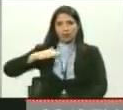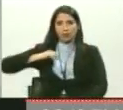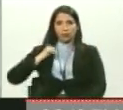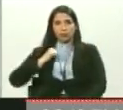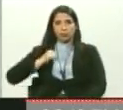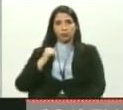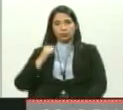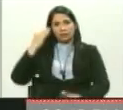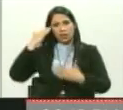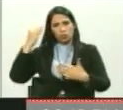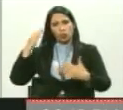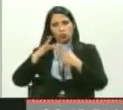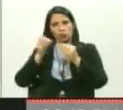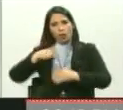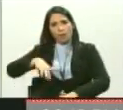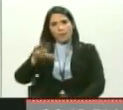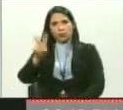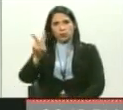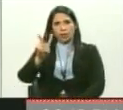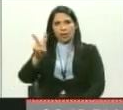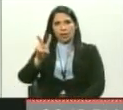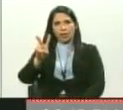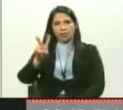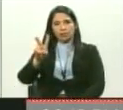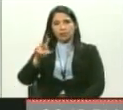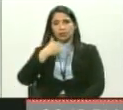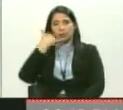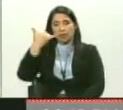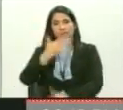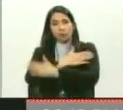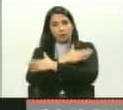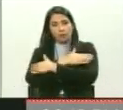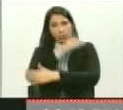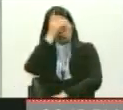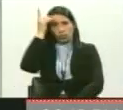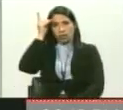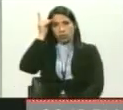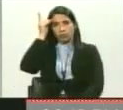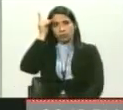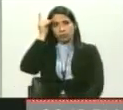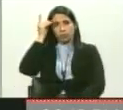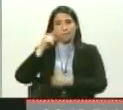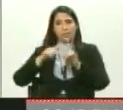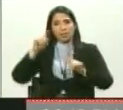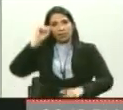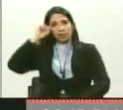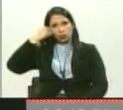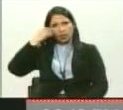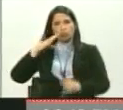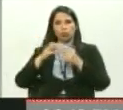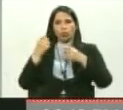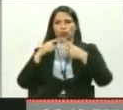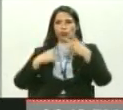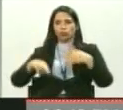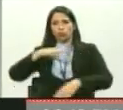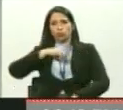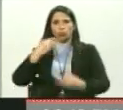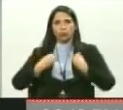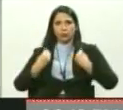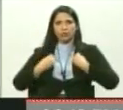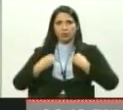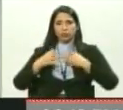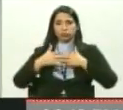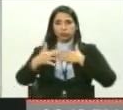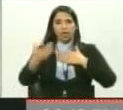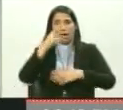le doy un saludo a toda Venezuela. Quise llamar para felicitar a Diosdado, para recordar todas estas cosas que hemos vivido durante este